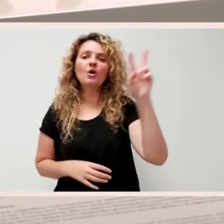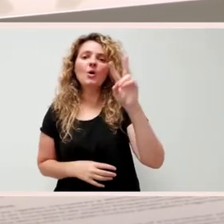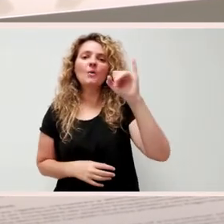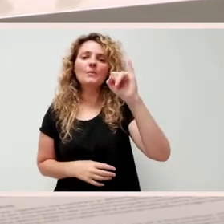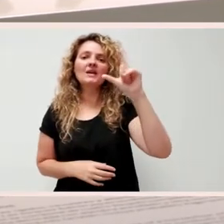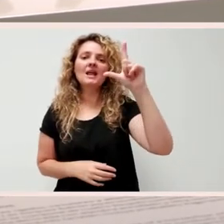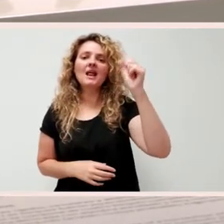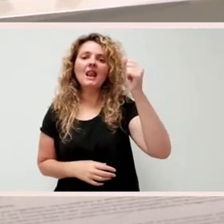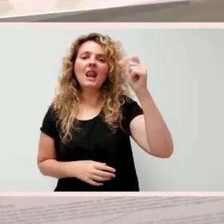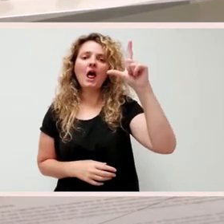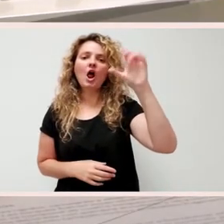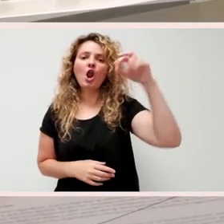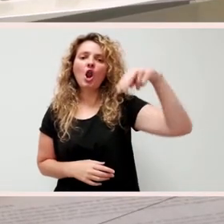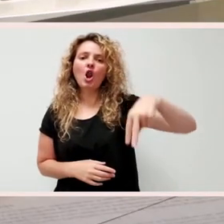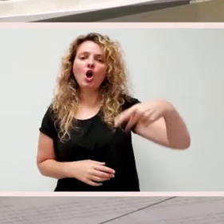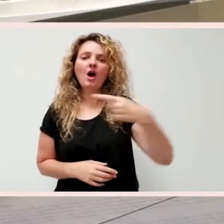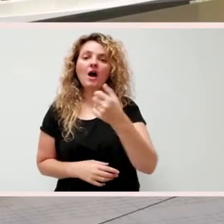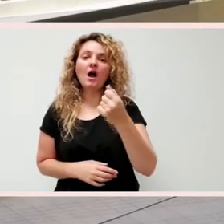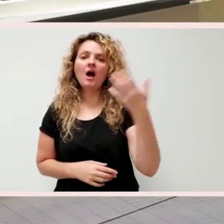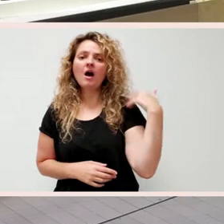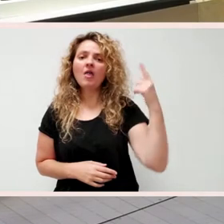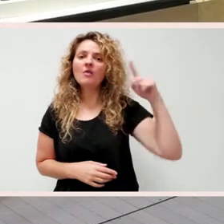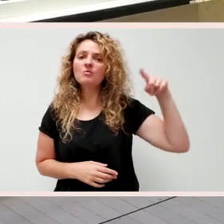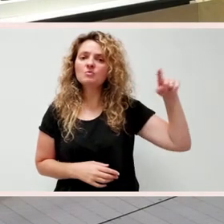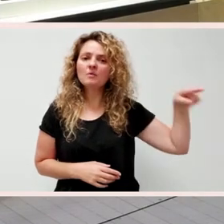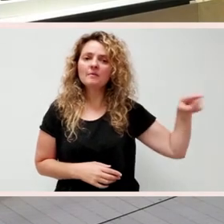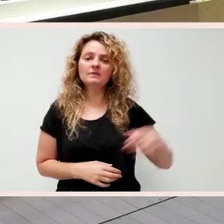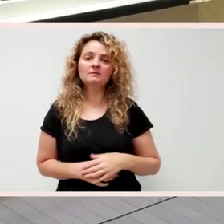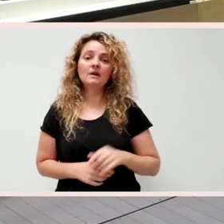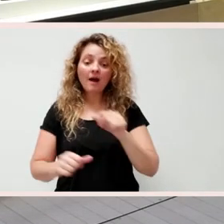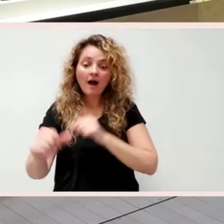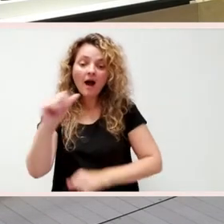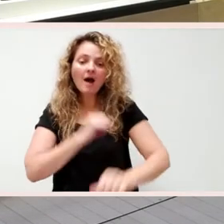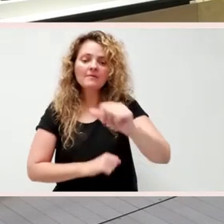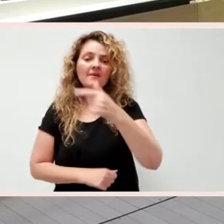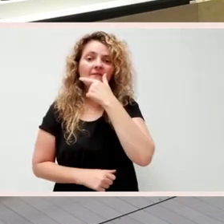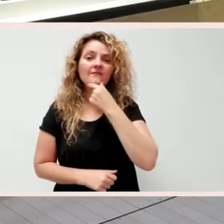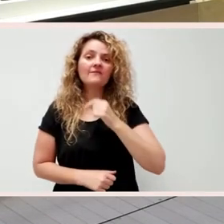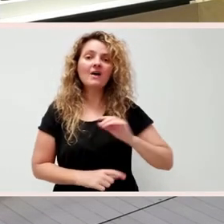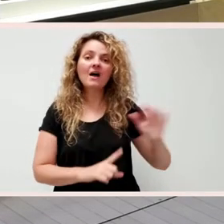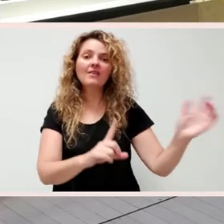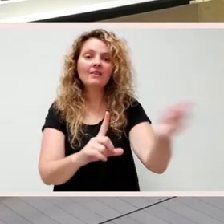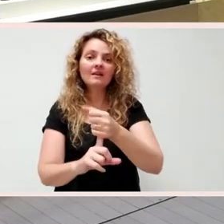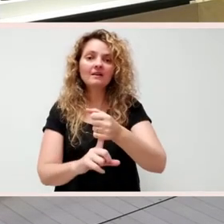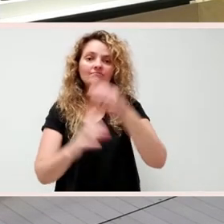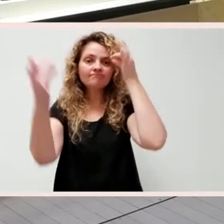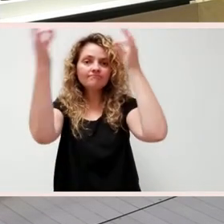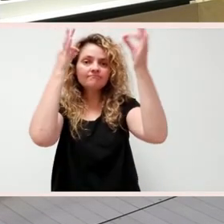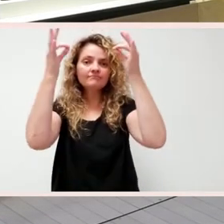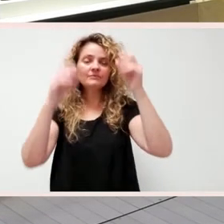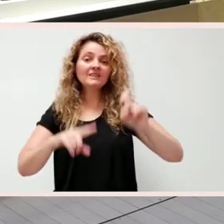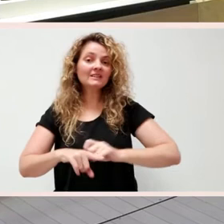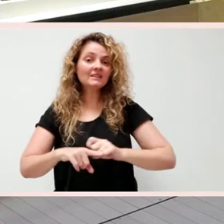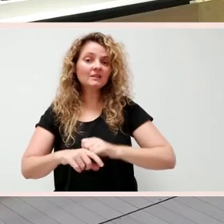escasamente uns meses. E a partir desta excavación sí podemos ubicar máis concretamente a este tipo de